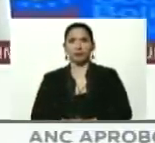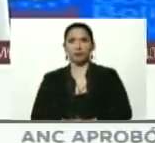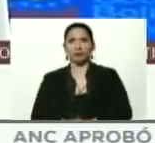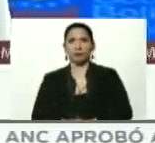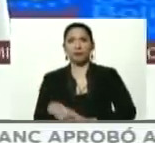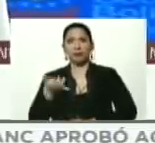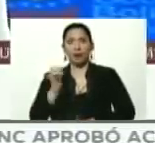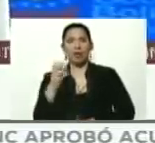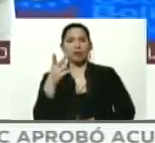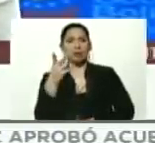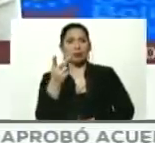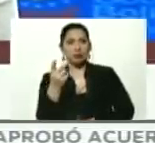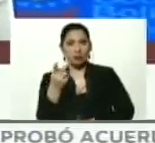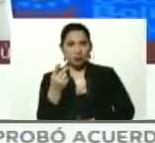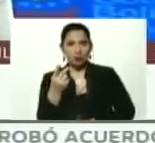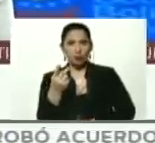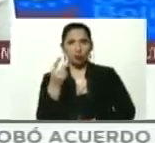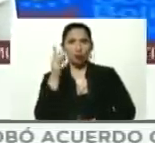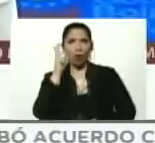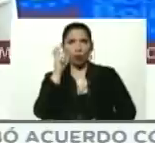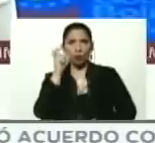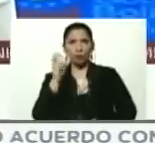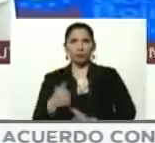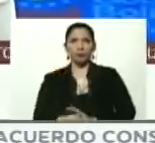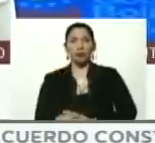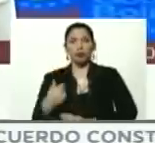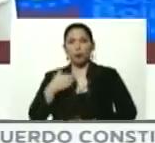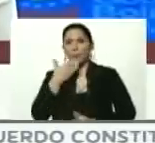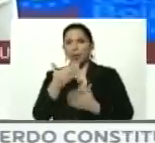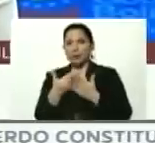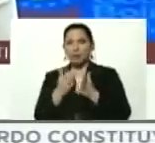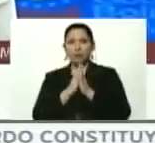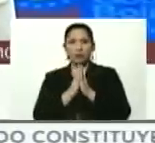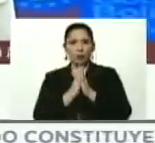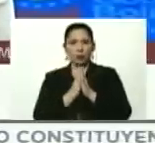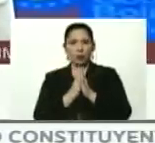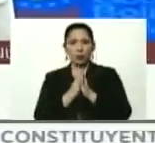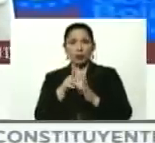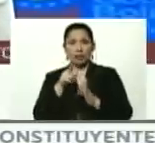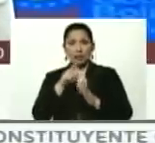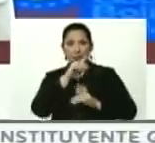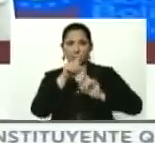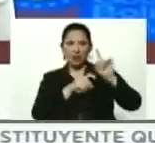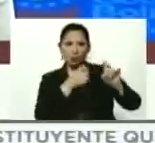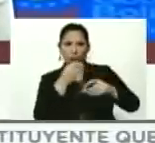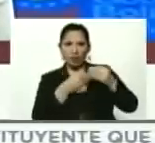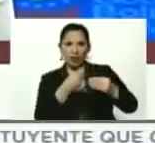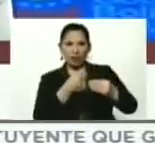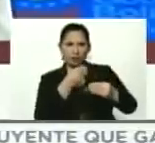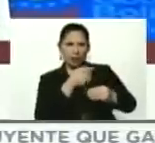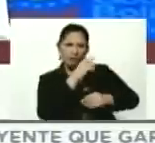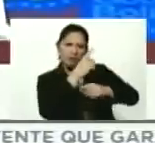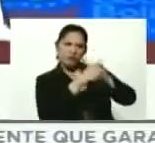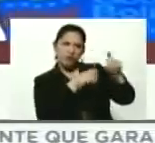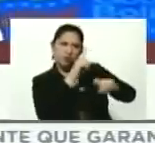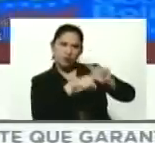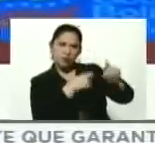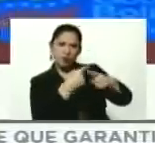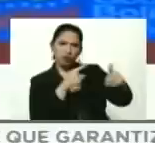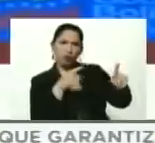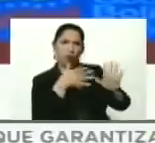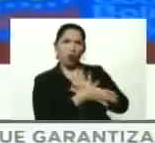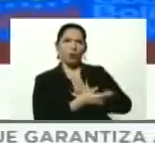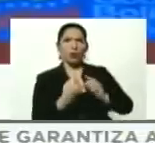Hay un segundo audio que yo voy a pedir de esta interpelación sobre otro